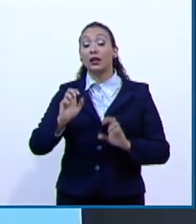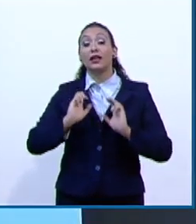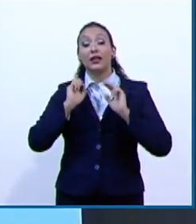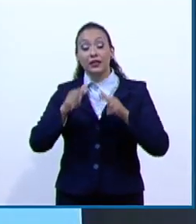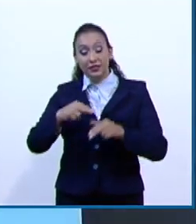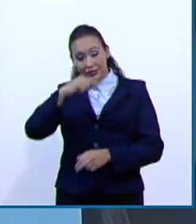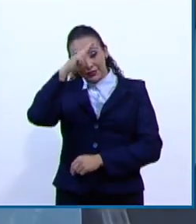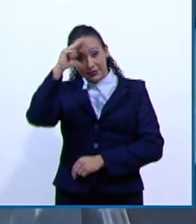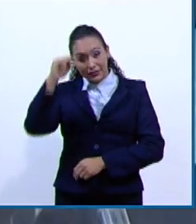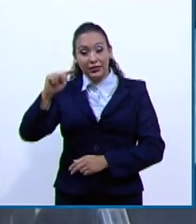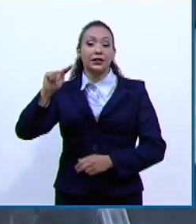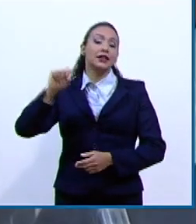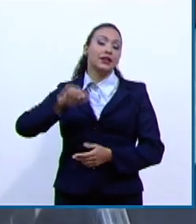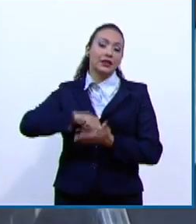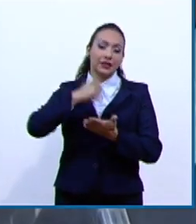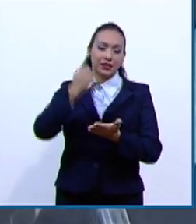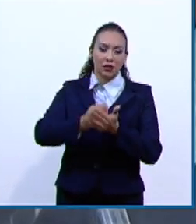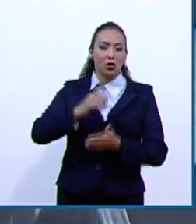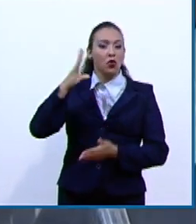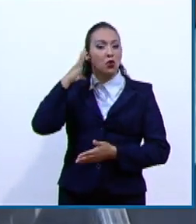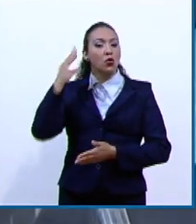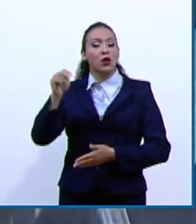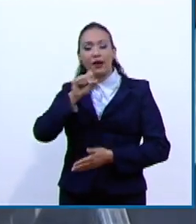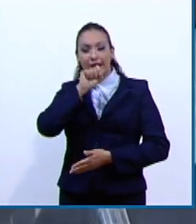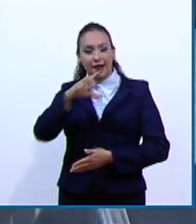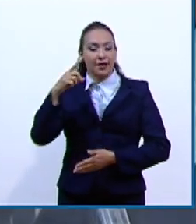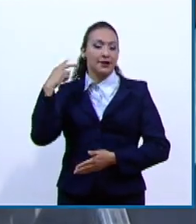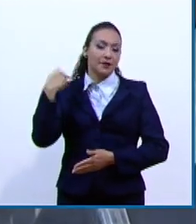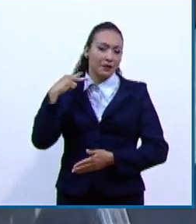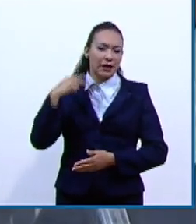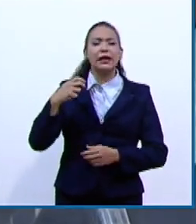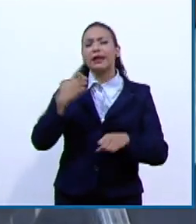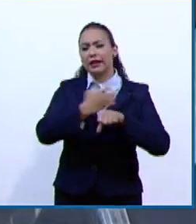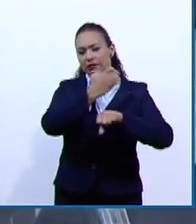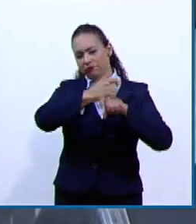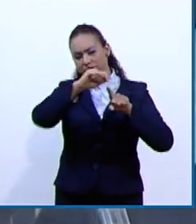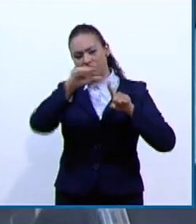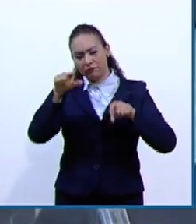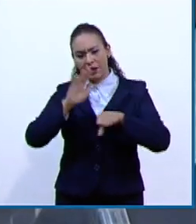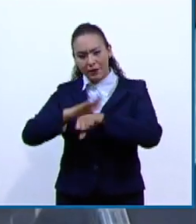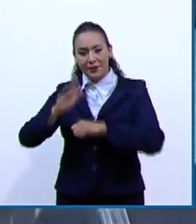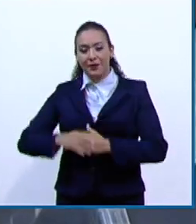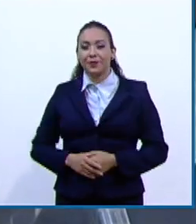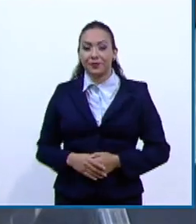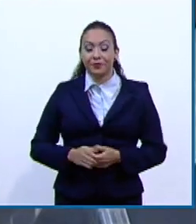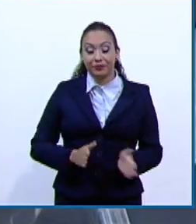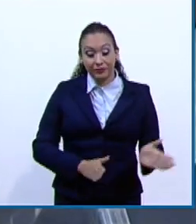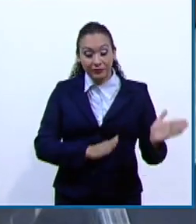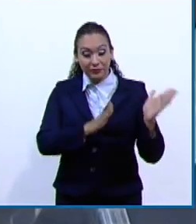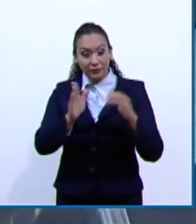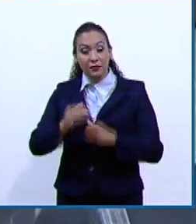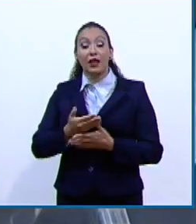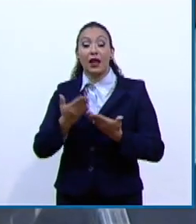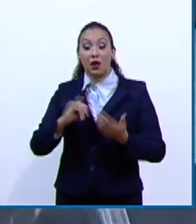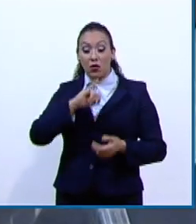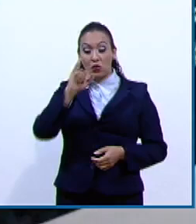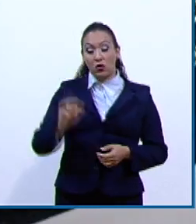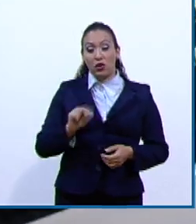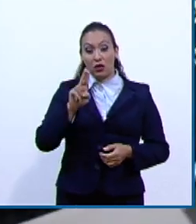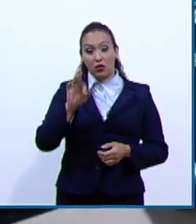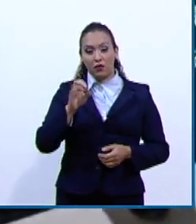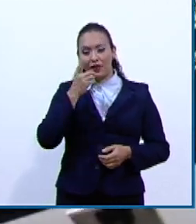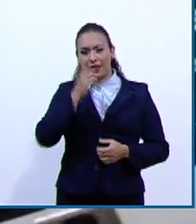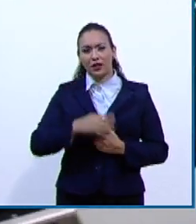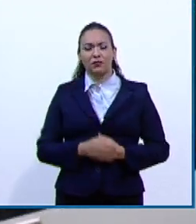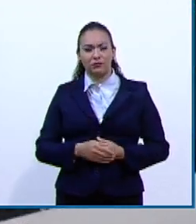Nayarit, Tamaulipas, Colima, Jalisco y Veracruz, entre otras entidades. Por otra parte, la JUFED condenó las amenazas y